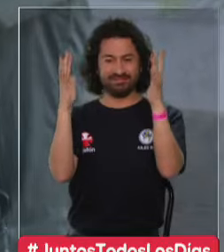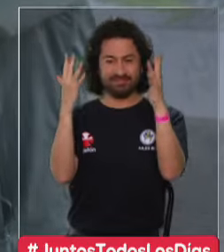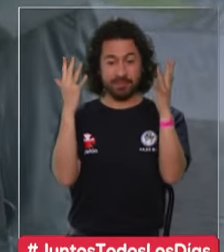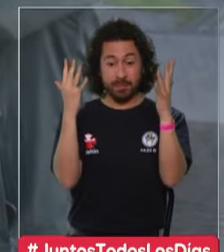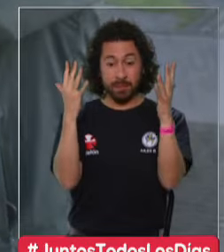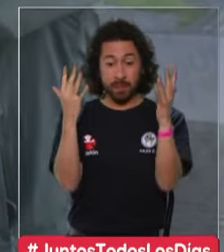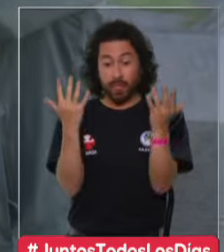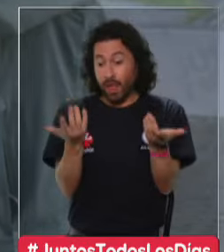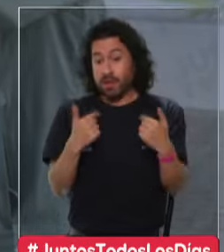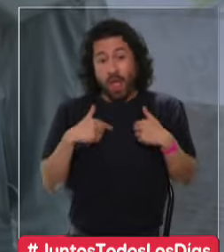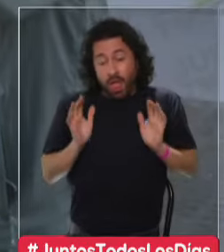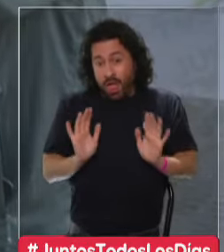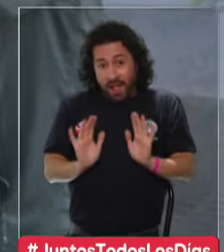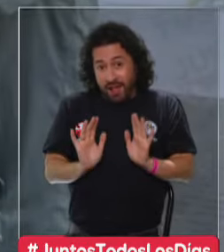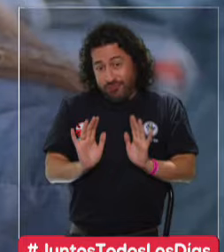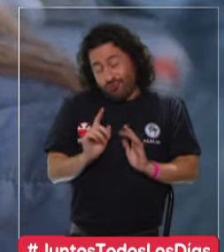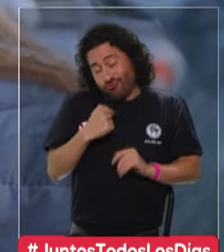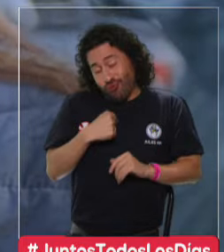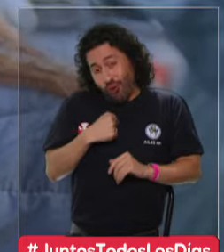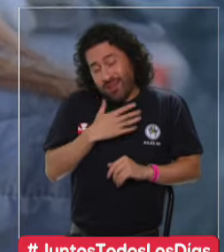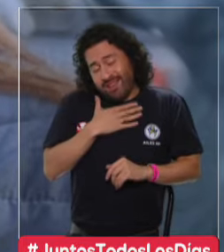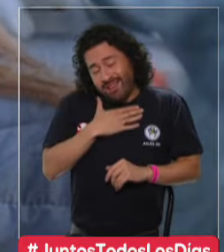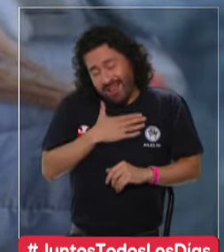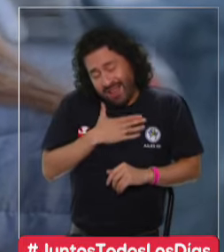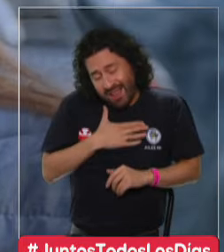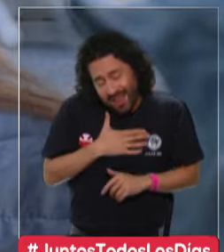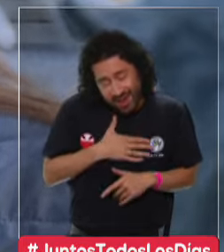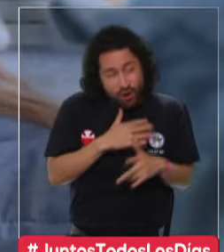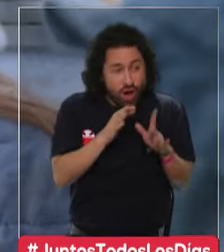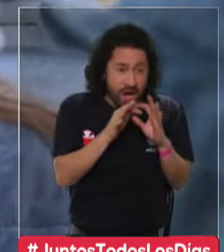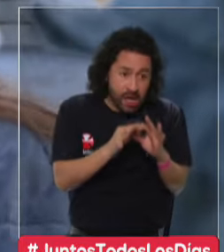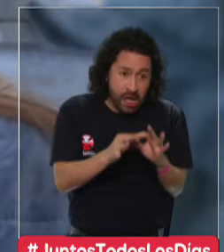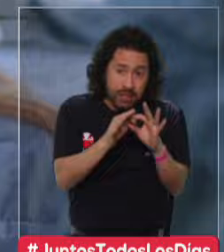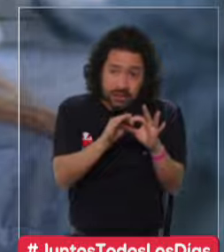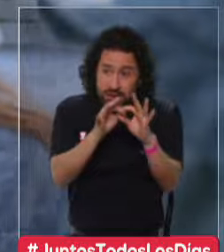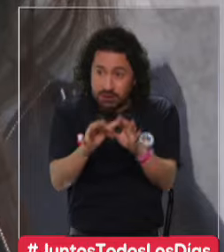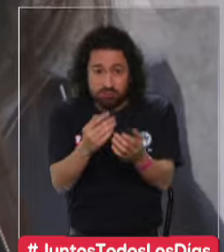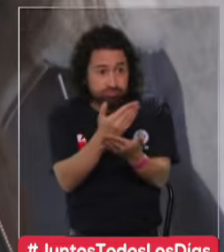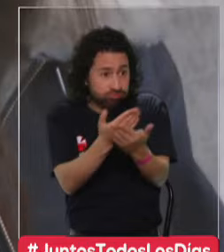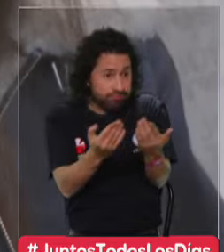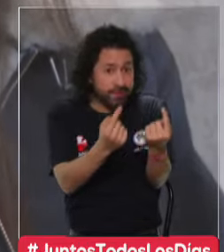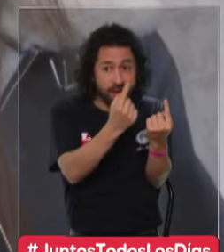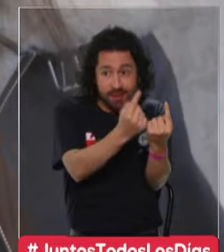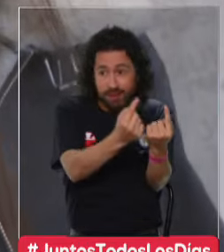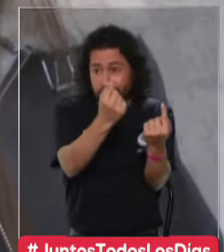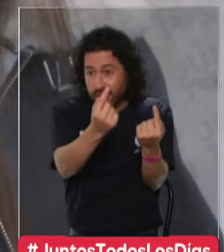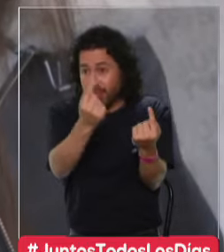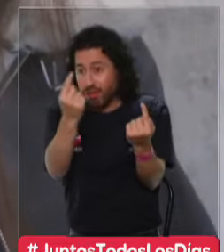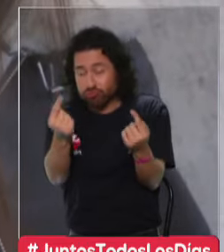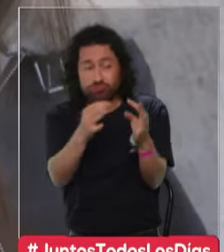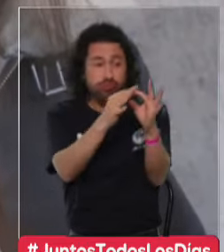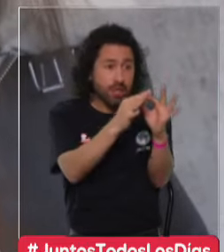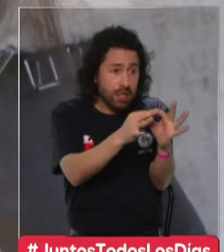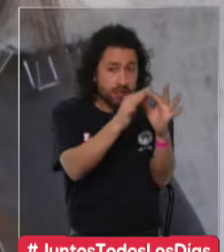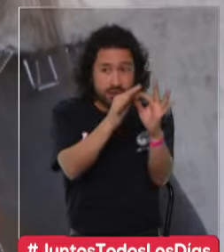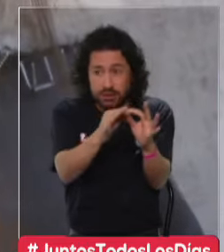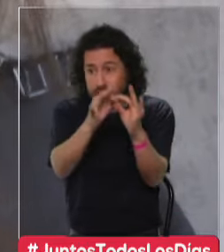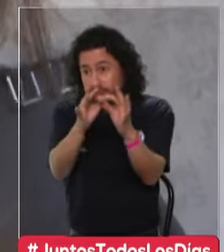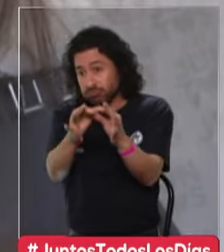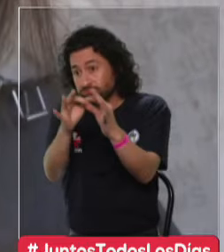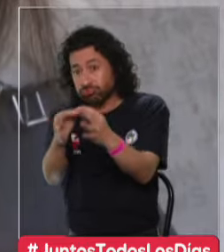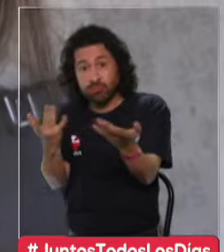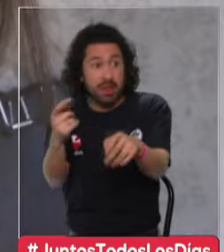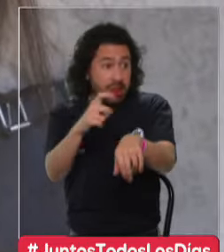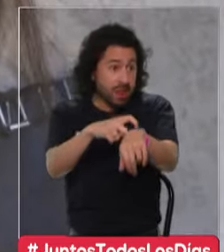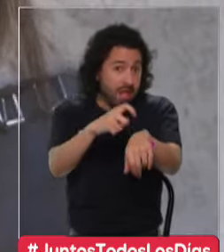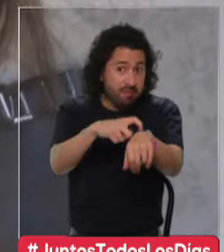Y nada, yo solo quería agradecer a cada uno de ustedes por darse el tiempo de estar